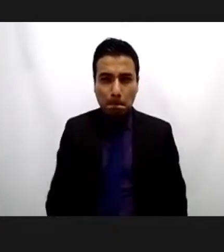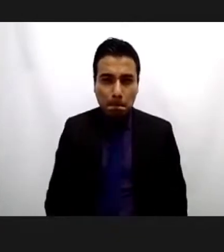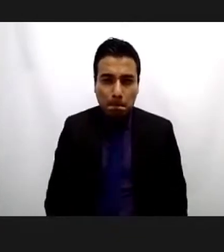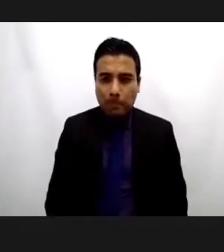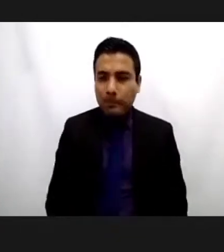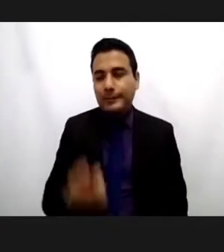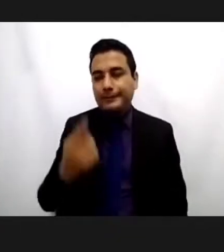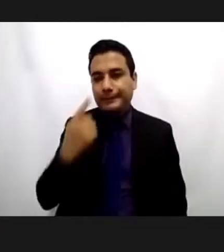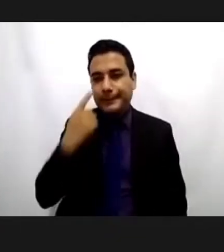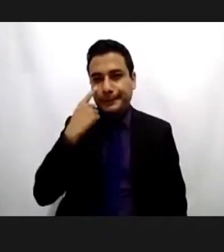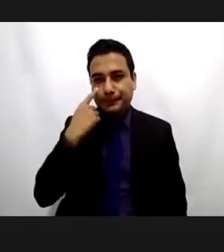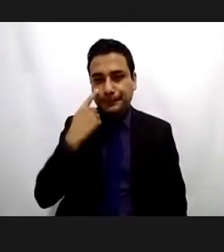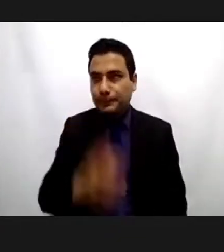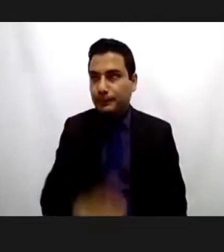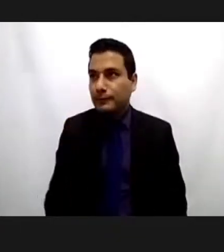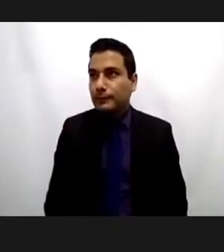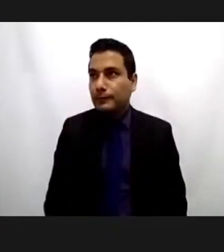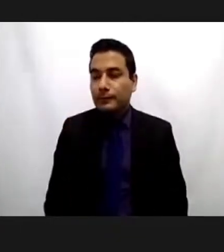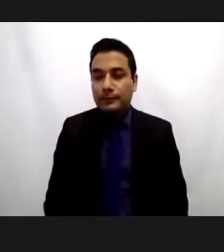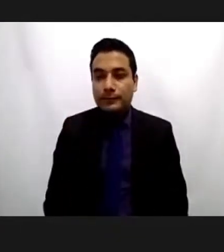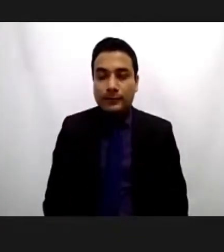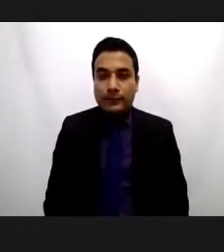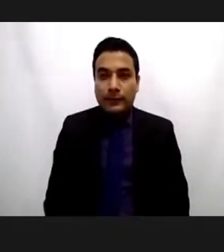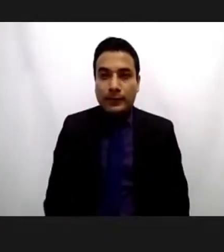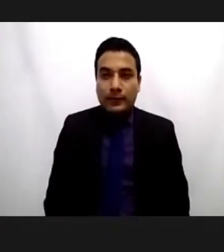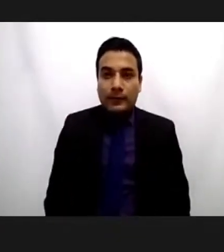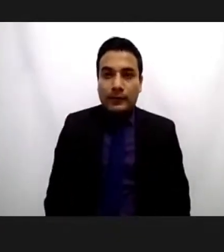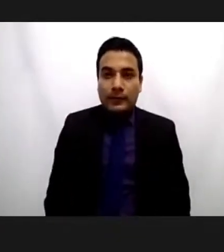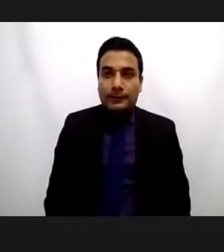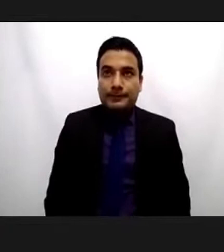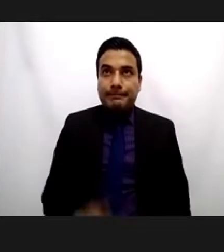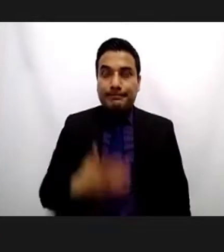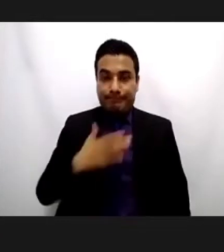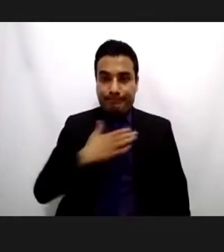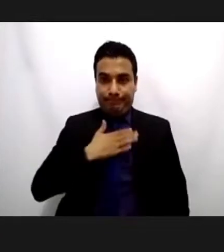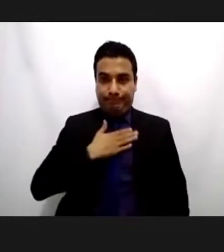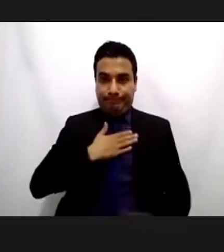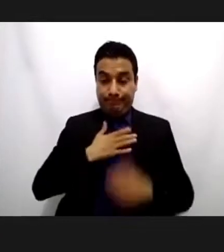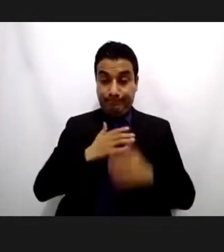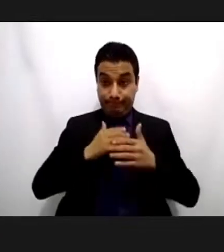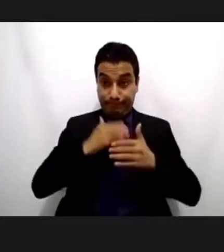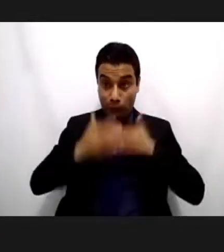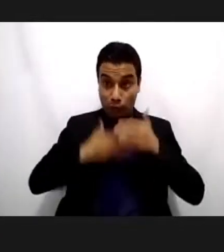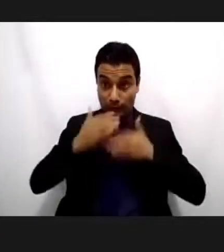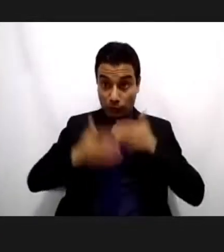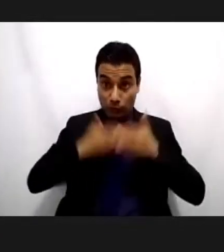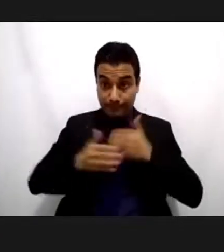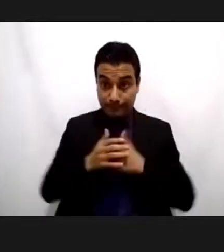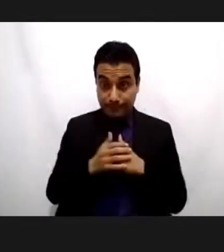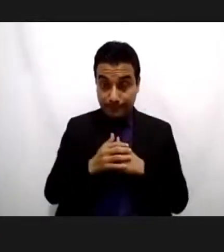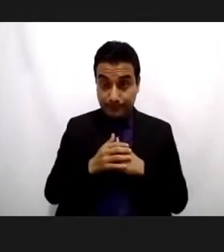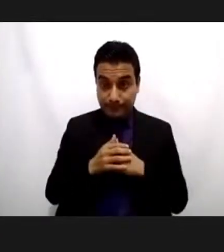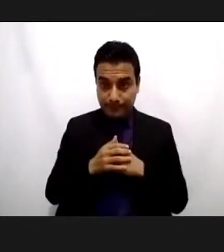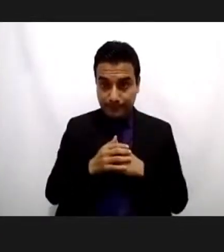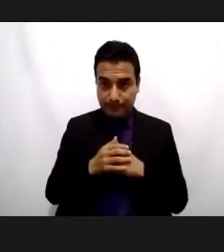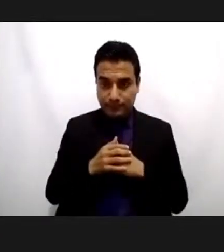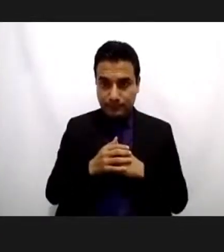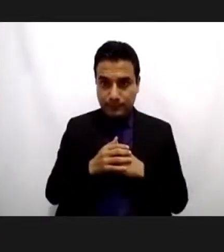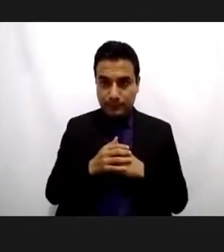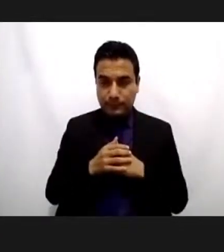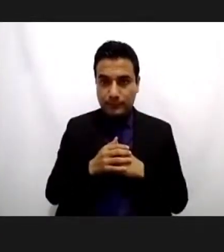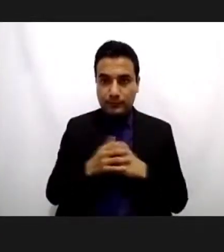A ver, en todo caso, si yo pienso en mi propio proceso, debo aceptar que son mucho mayores los